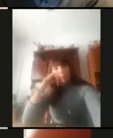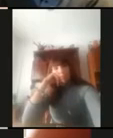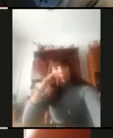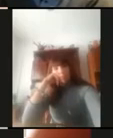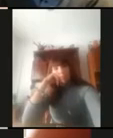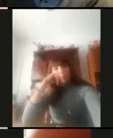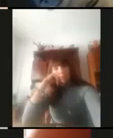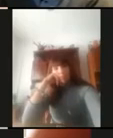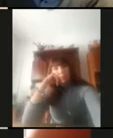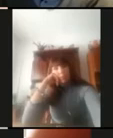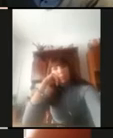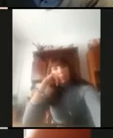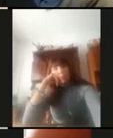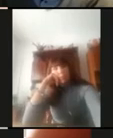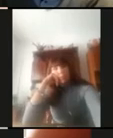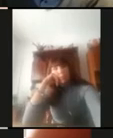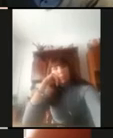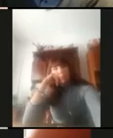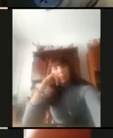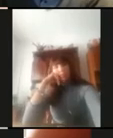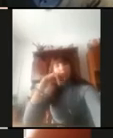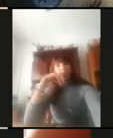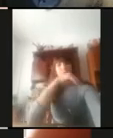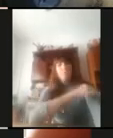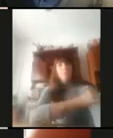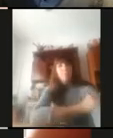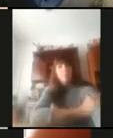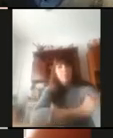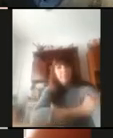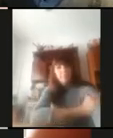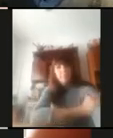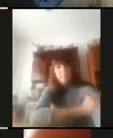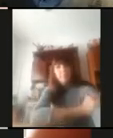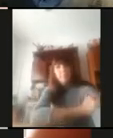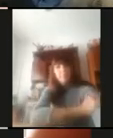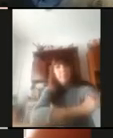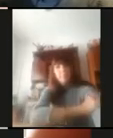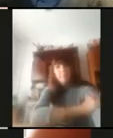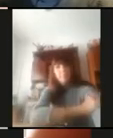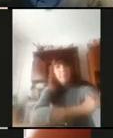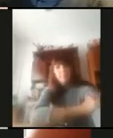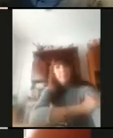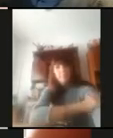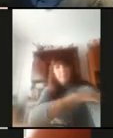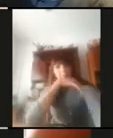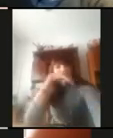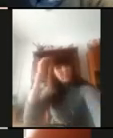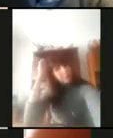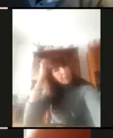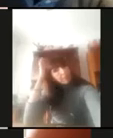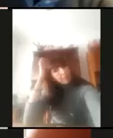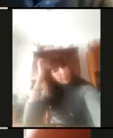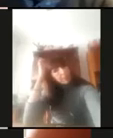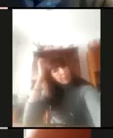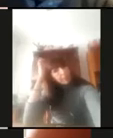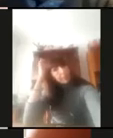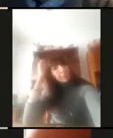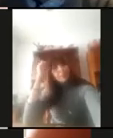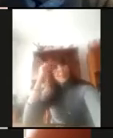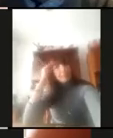compararlo la edad 23 años jefe de clínica enfermedad nerviosa de la facultad de